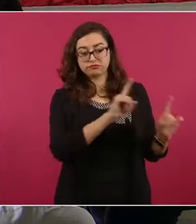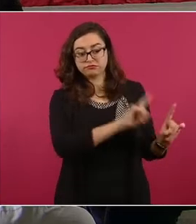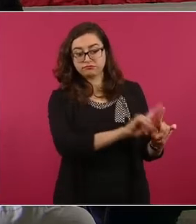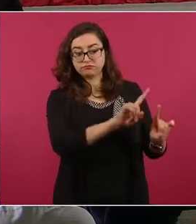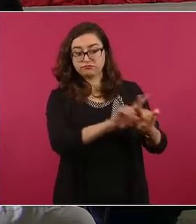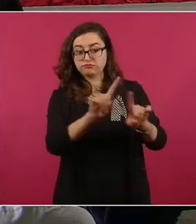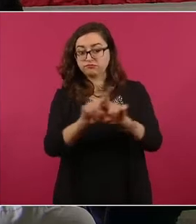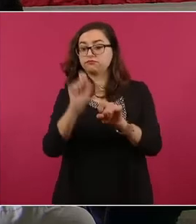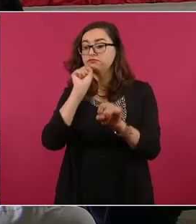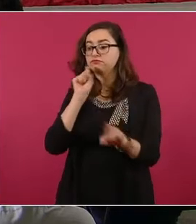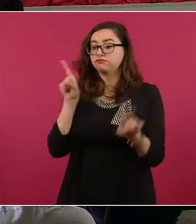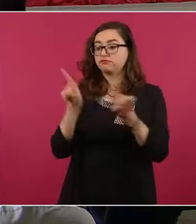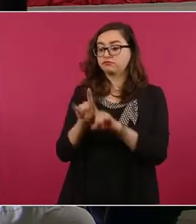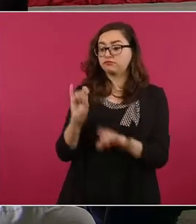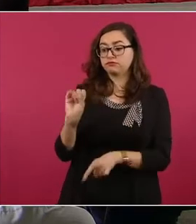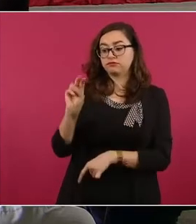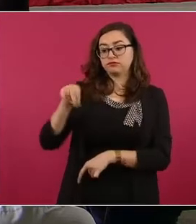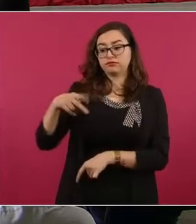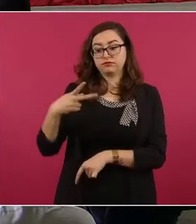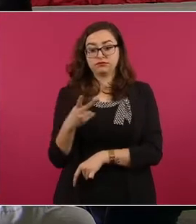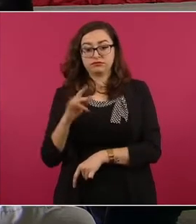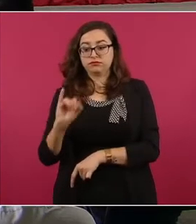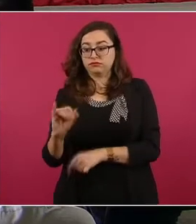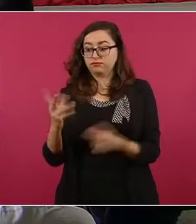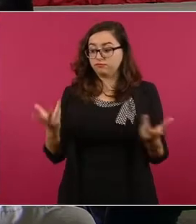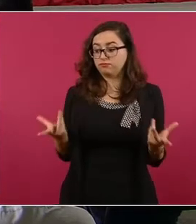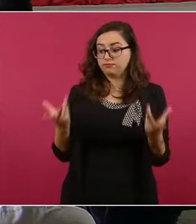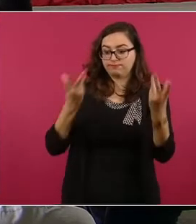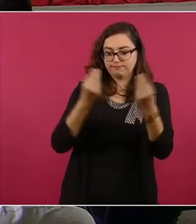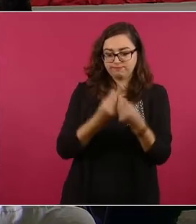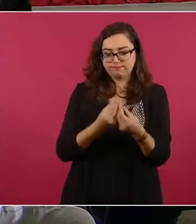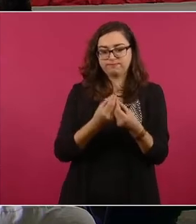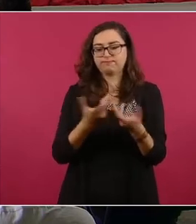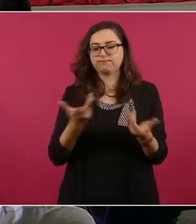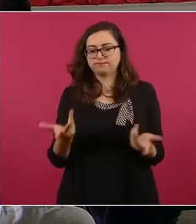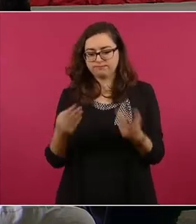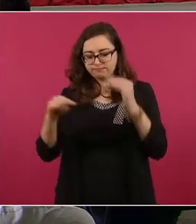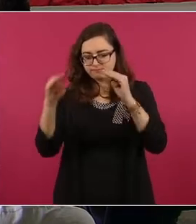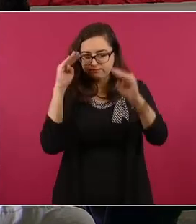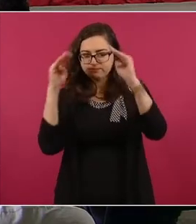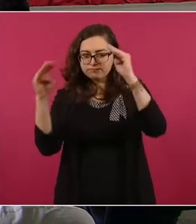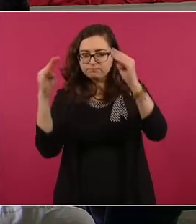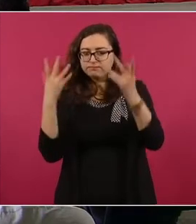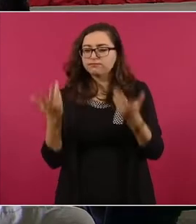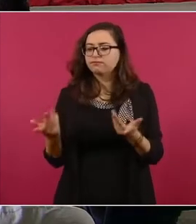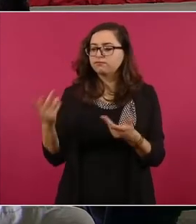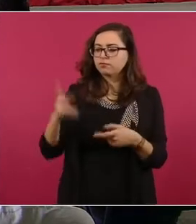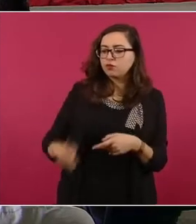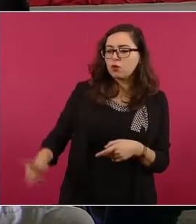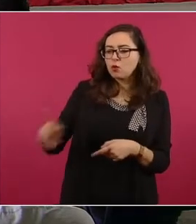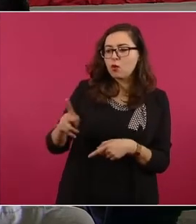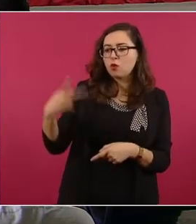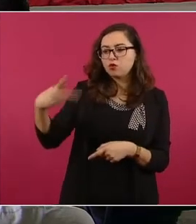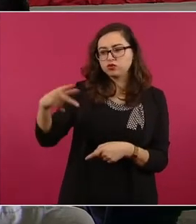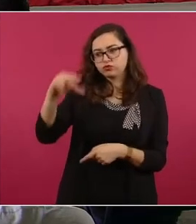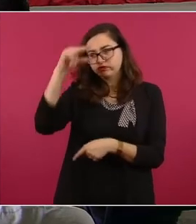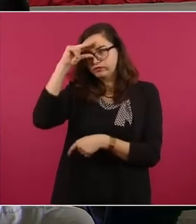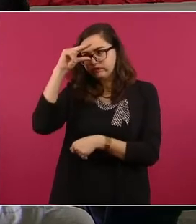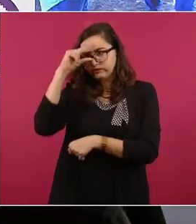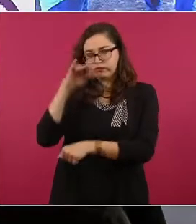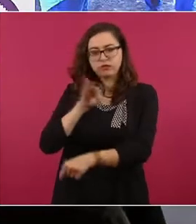ir integrando acciones y mecanismos de defensa de los saberes de los pueblos